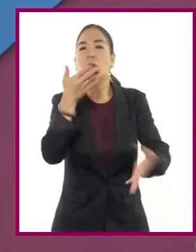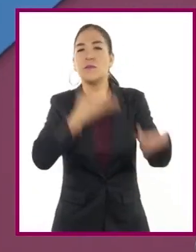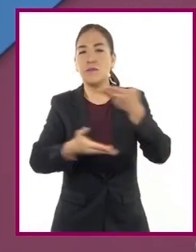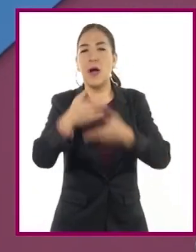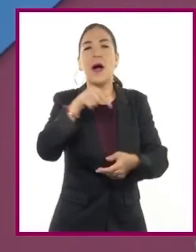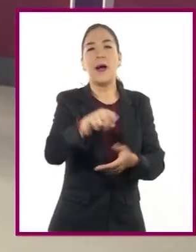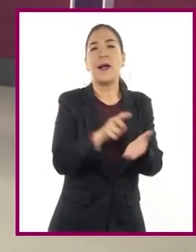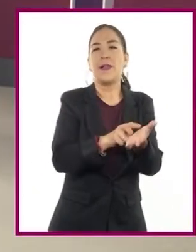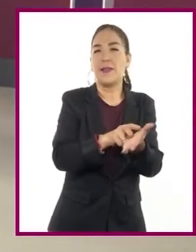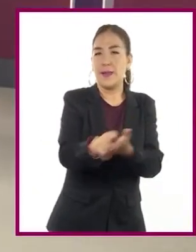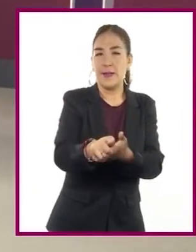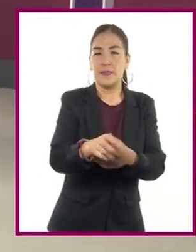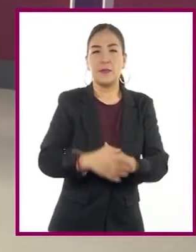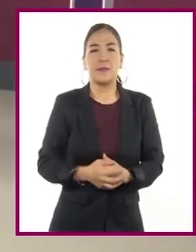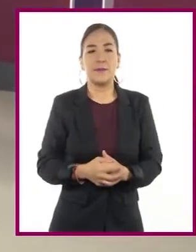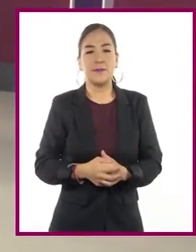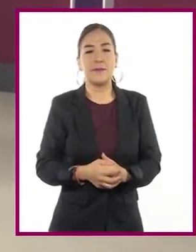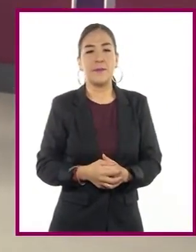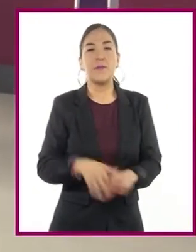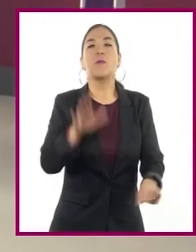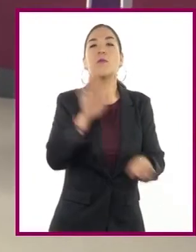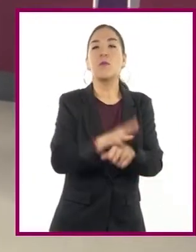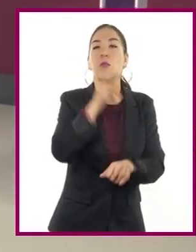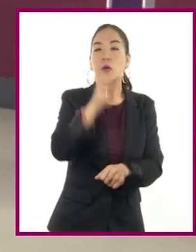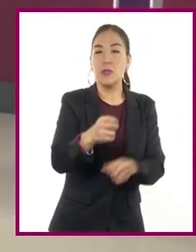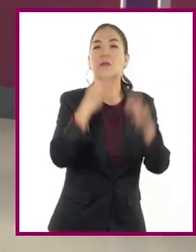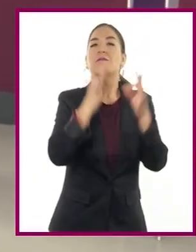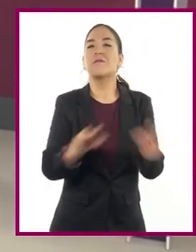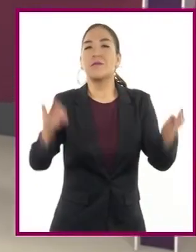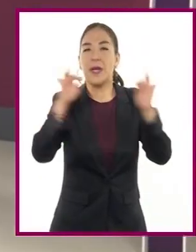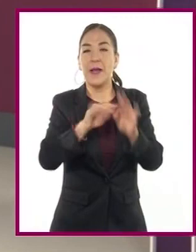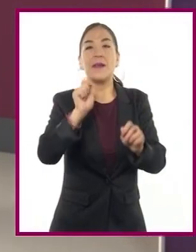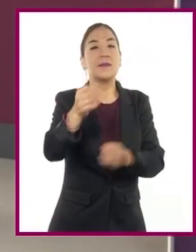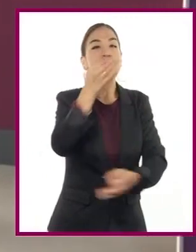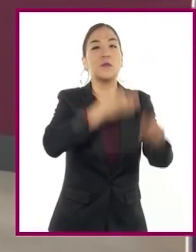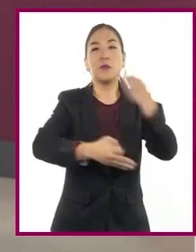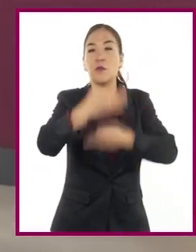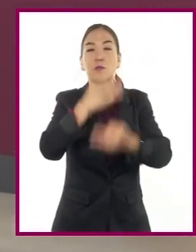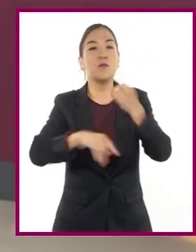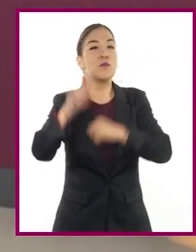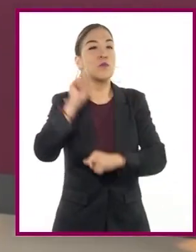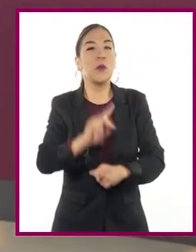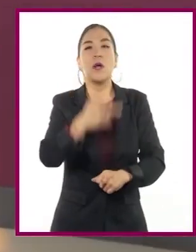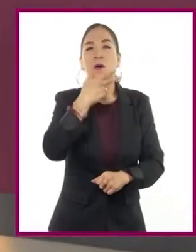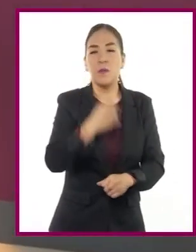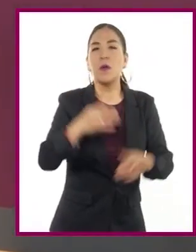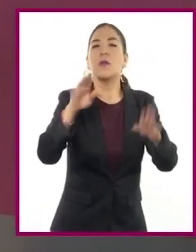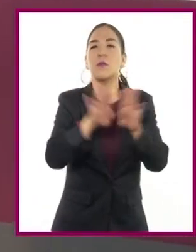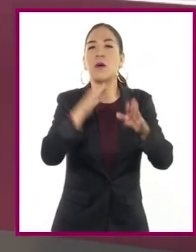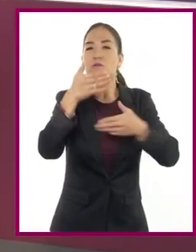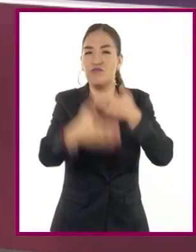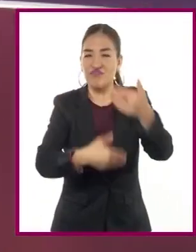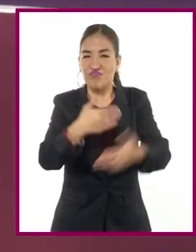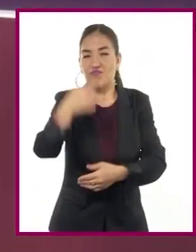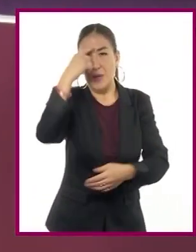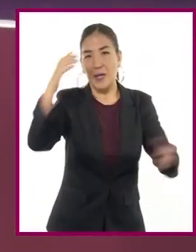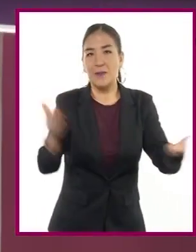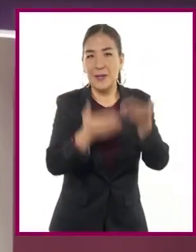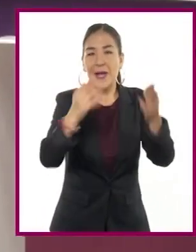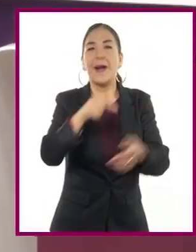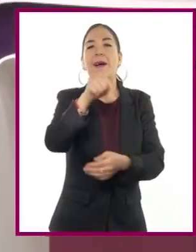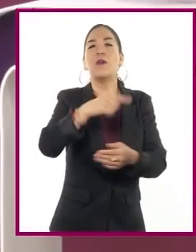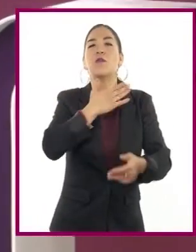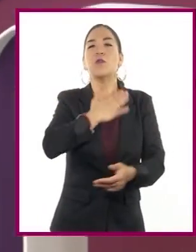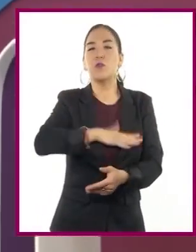derecho. Por eso es importante que todas y todos promovamos la aplicación justa de